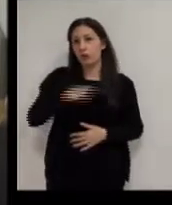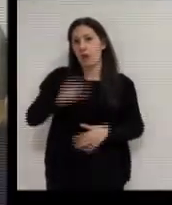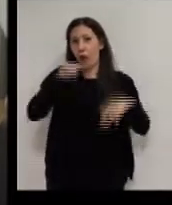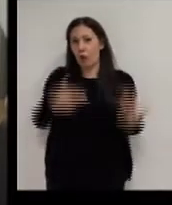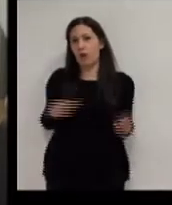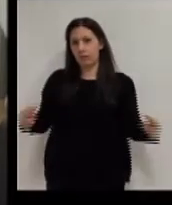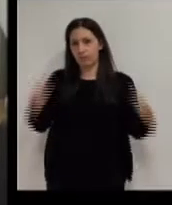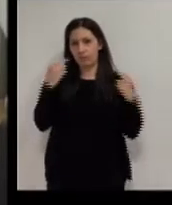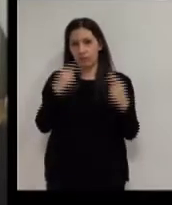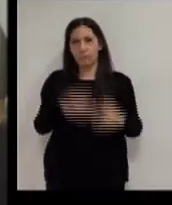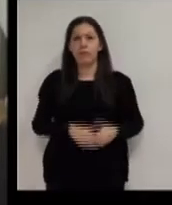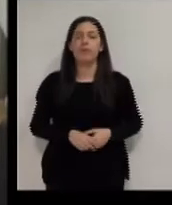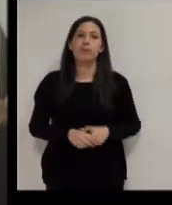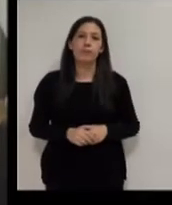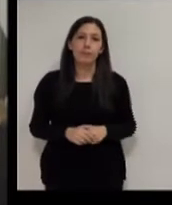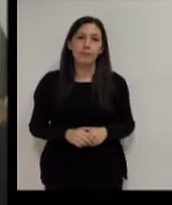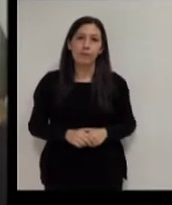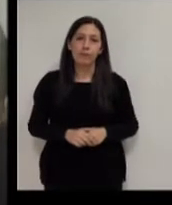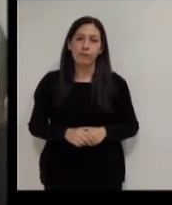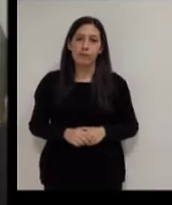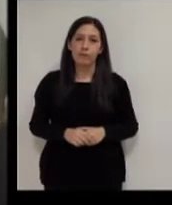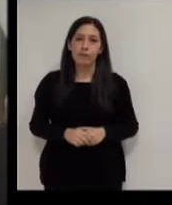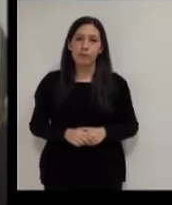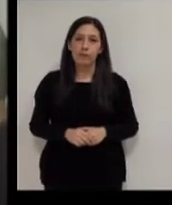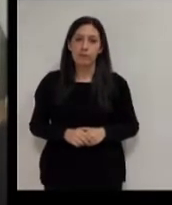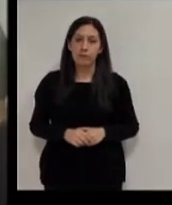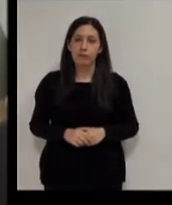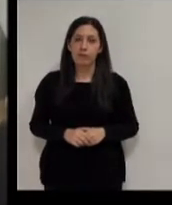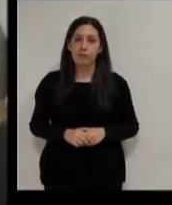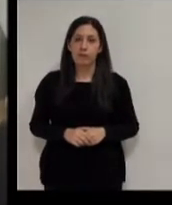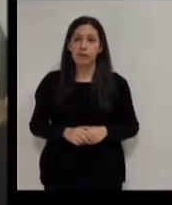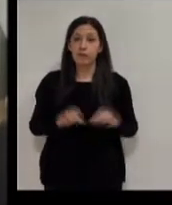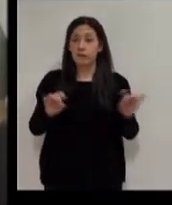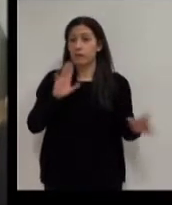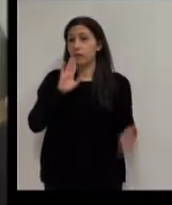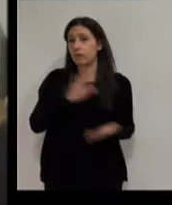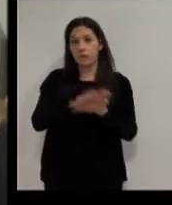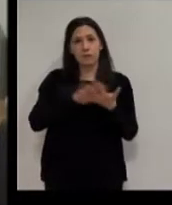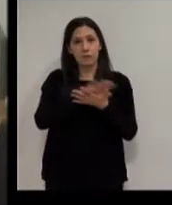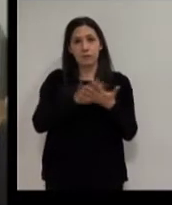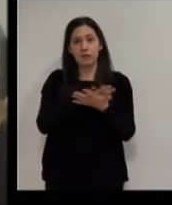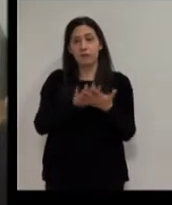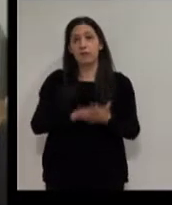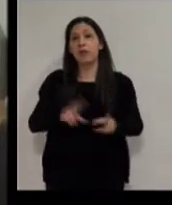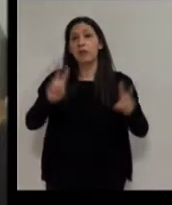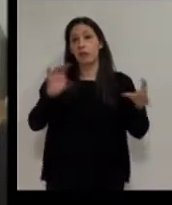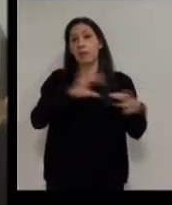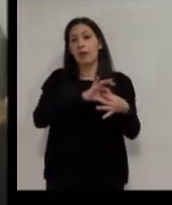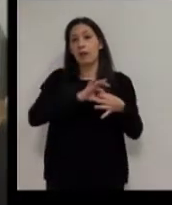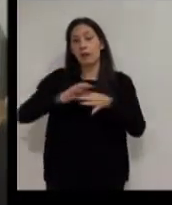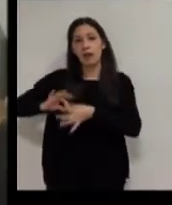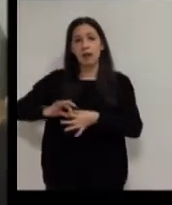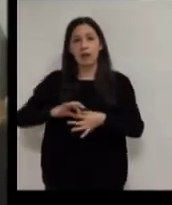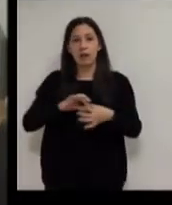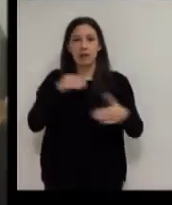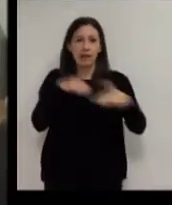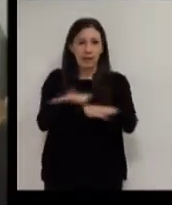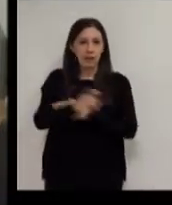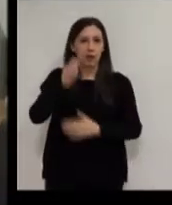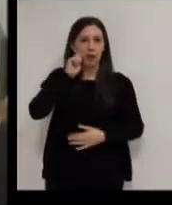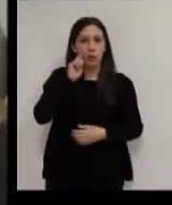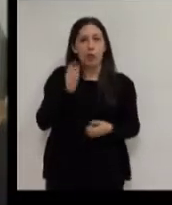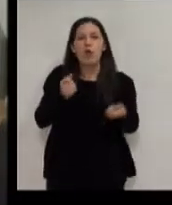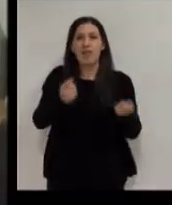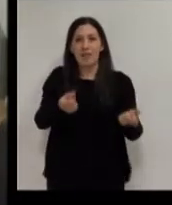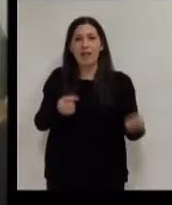estén viendo. El tema, que como os he comentado antes, se llama cadena accesible en el turismo, aportación de las